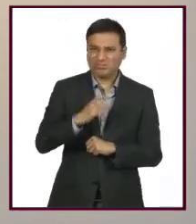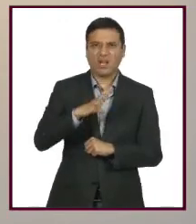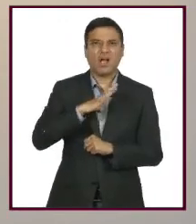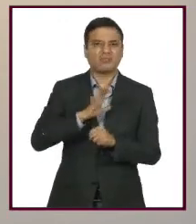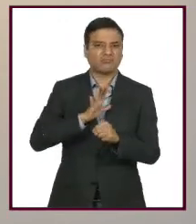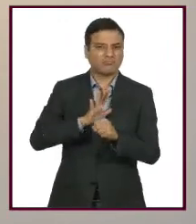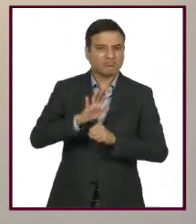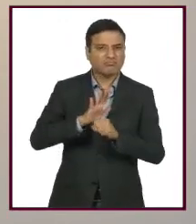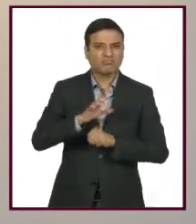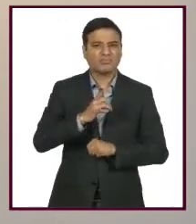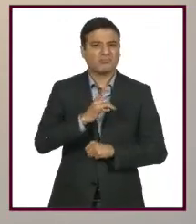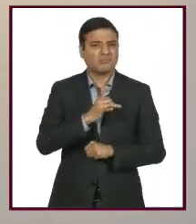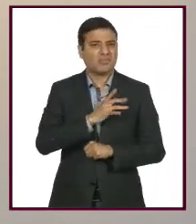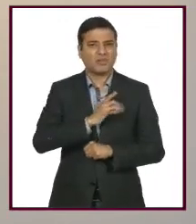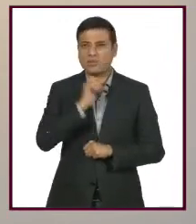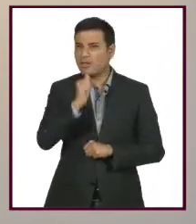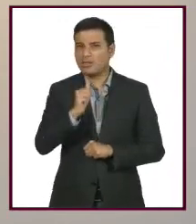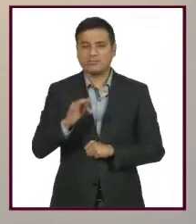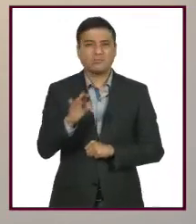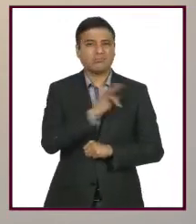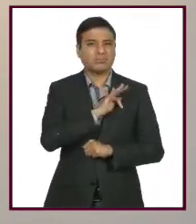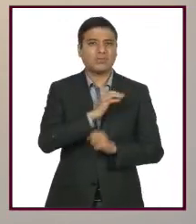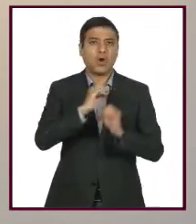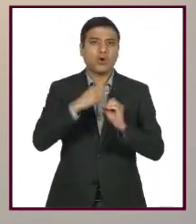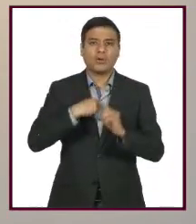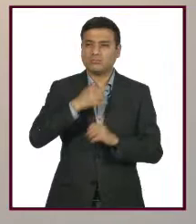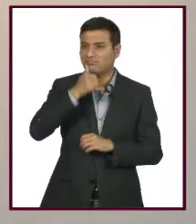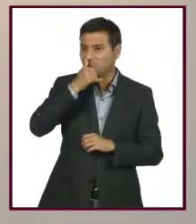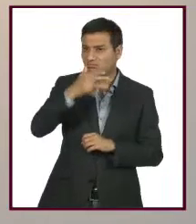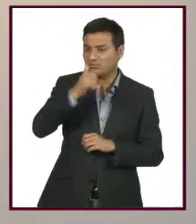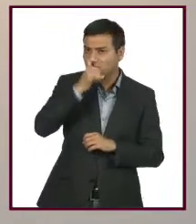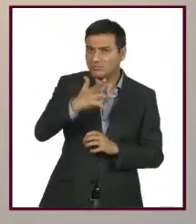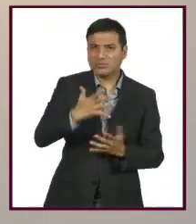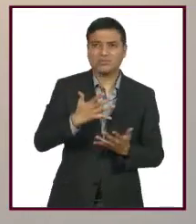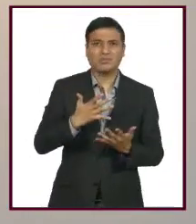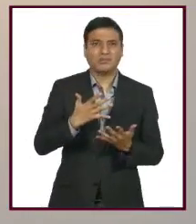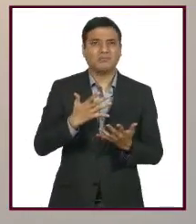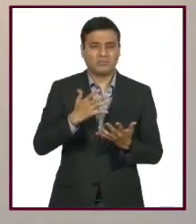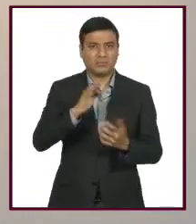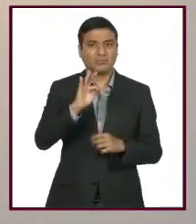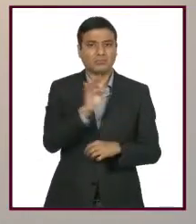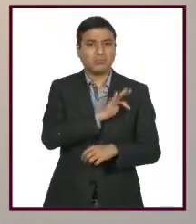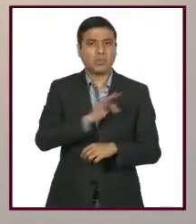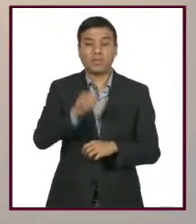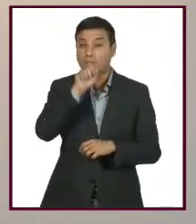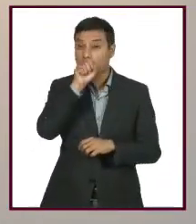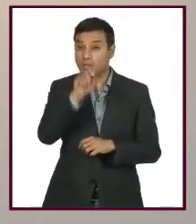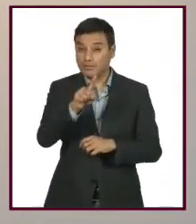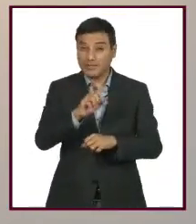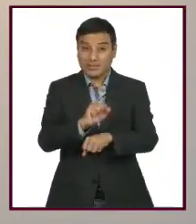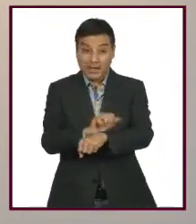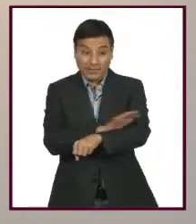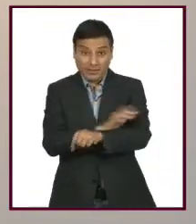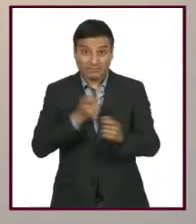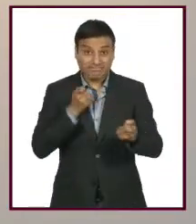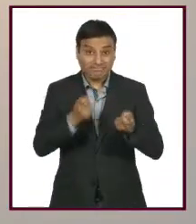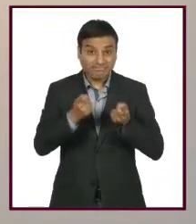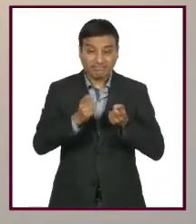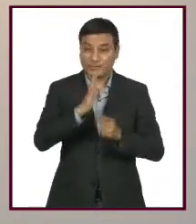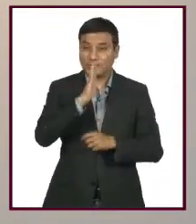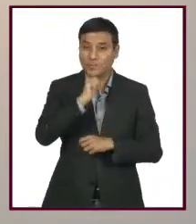miedo a nada. Agresividad y tendencia al abuso también, puede haber algo de la habilidad emocional, porque pues todos